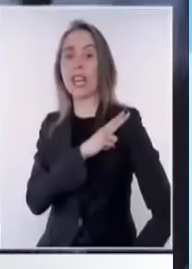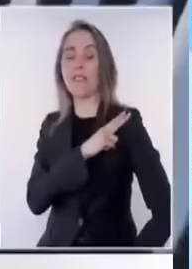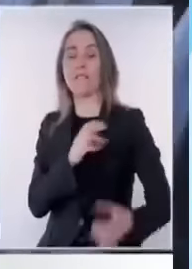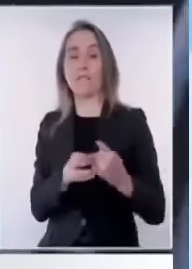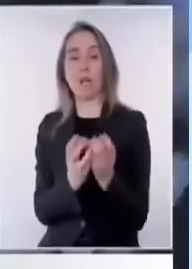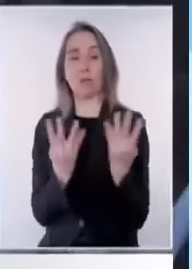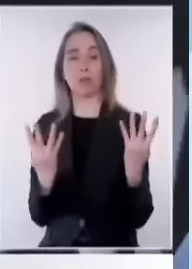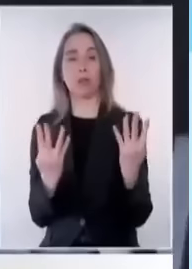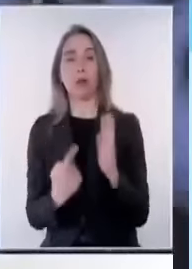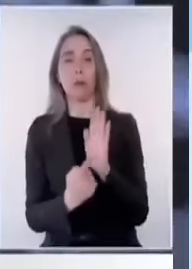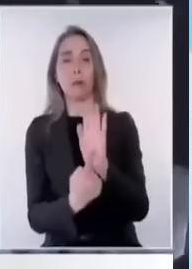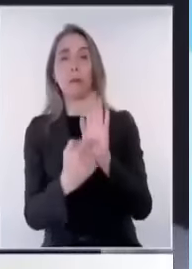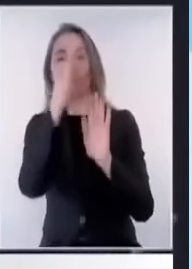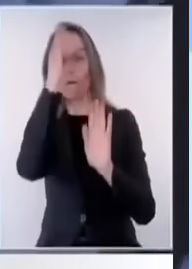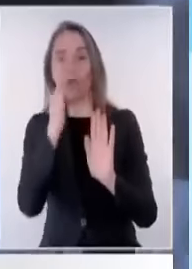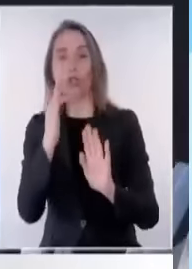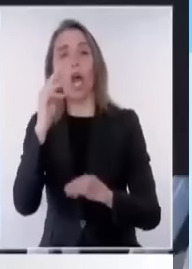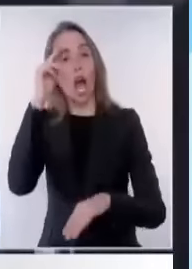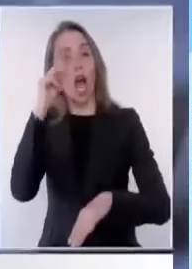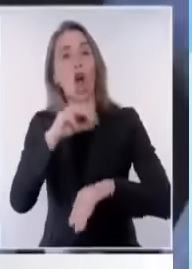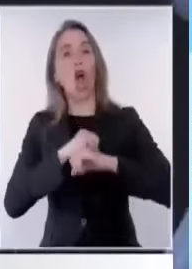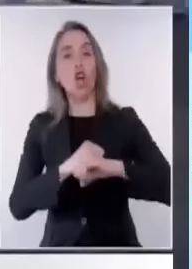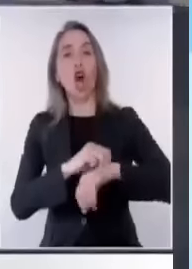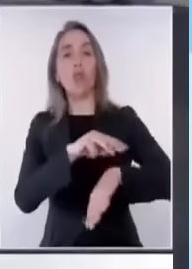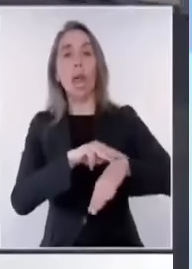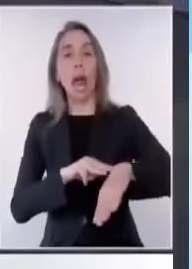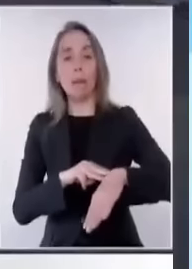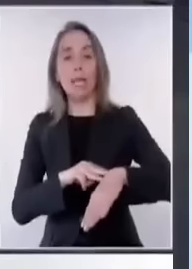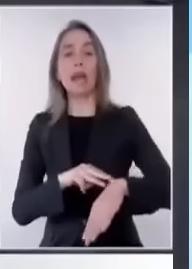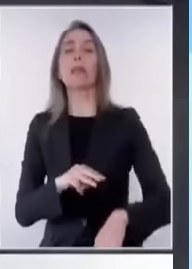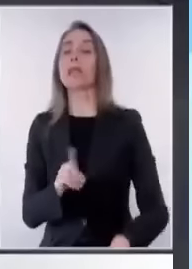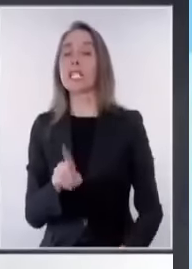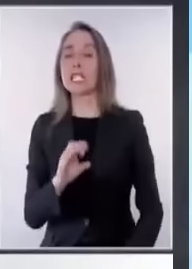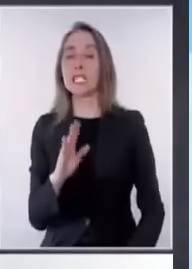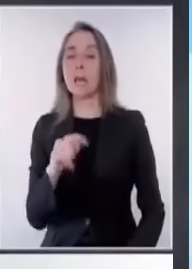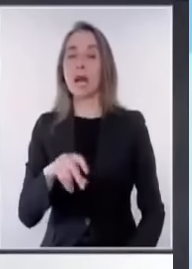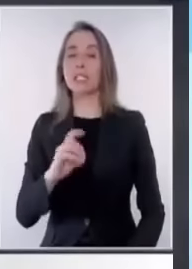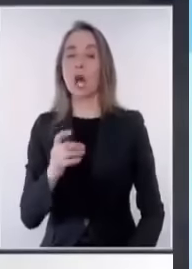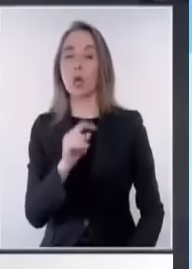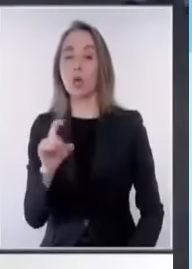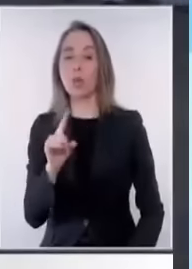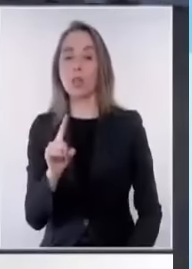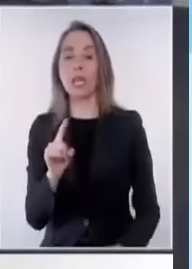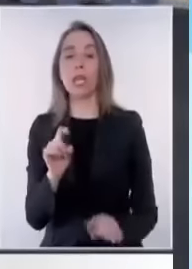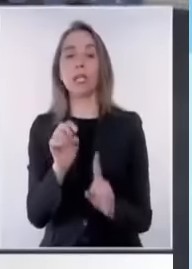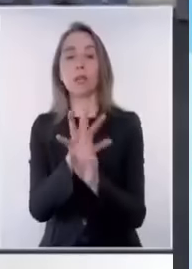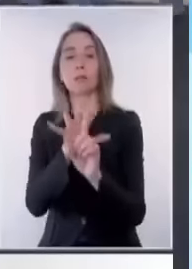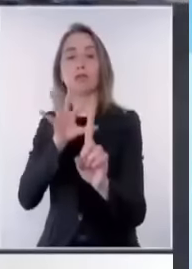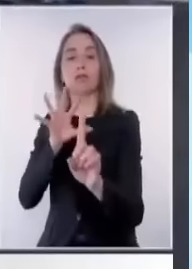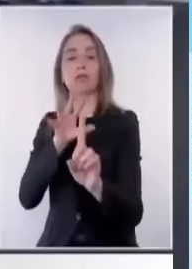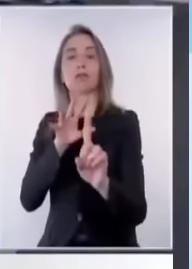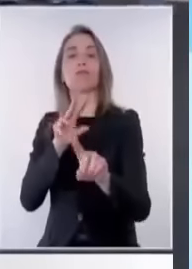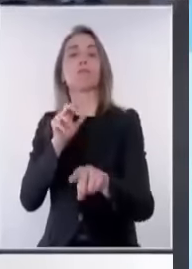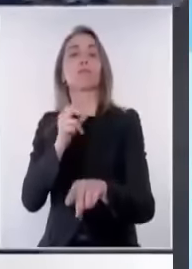¿no? En los palcos, qué lindo. Contra almirante Sebastián Gutiérrez Casas, seguido de su plana